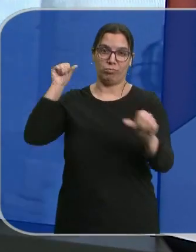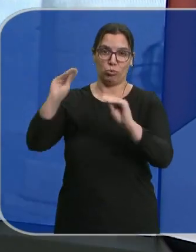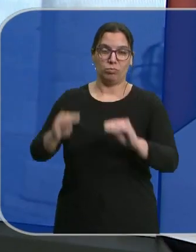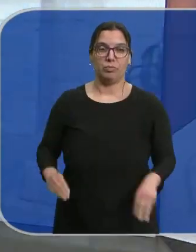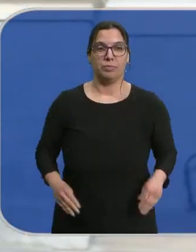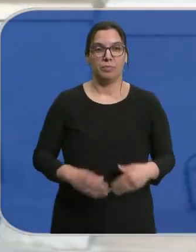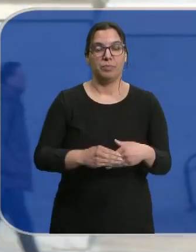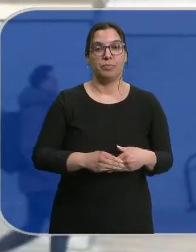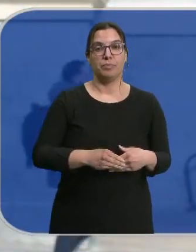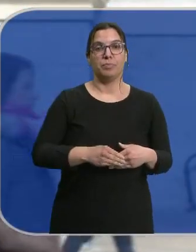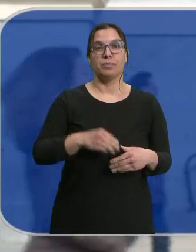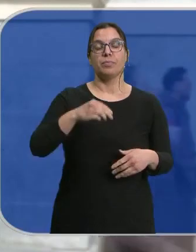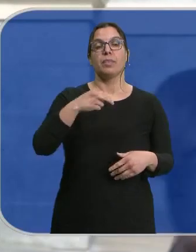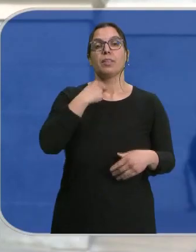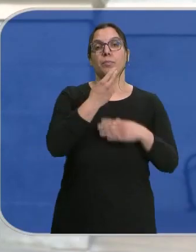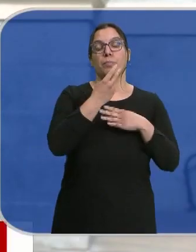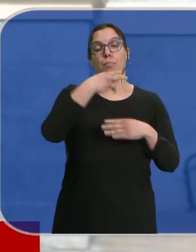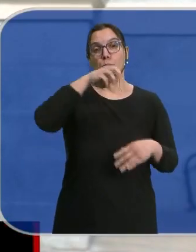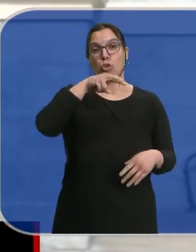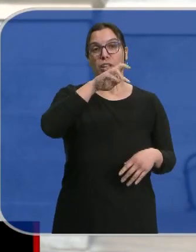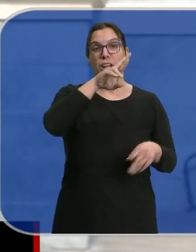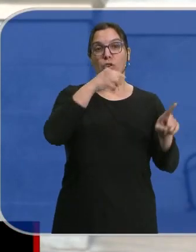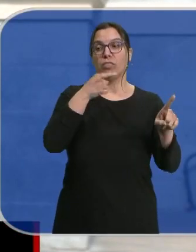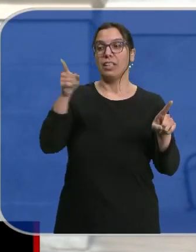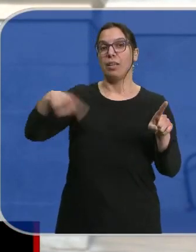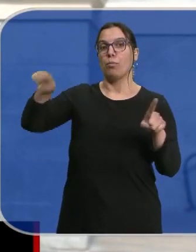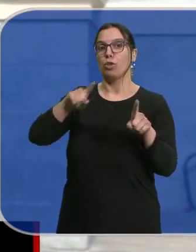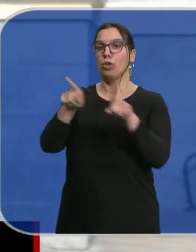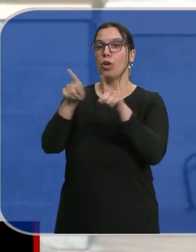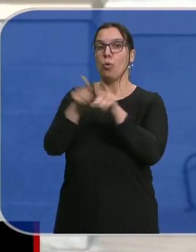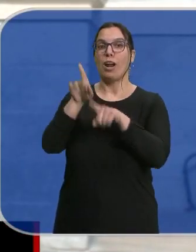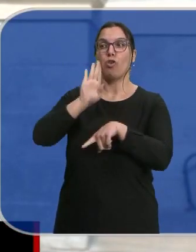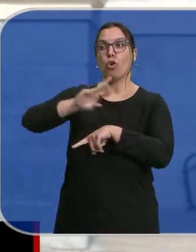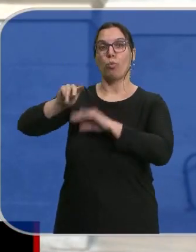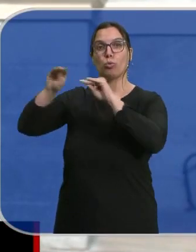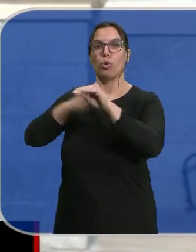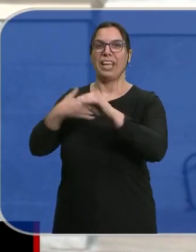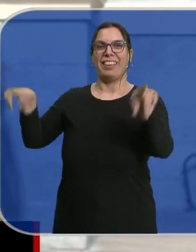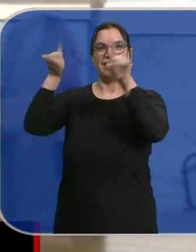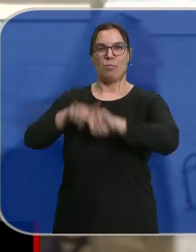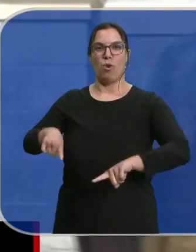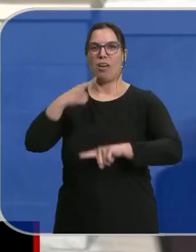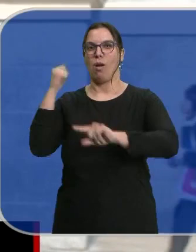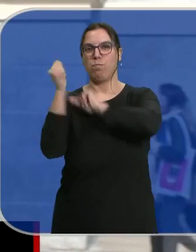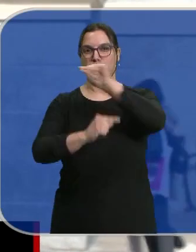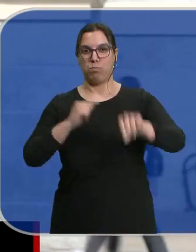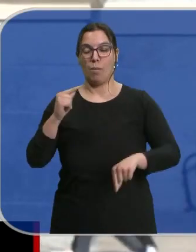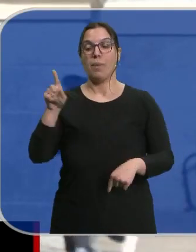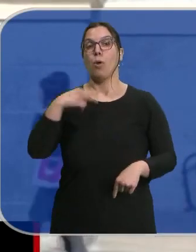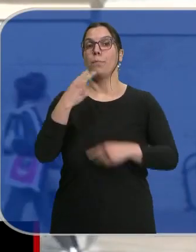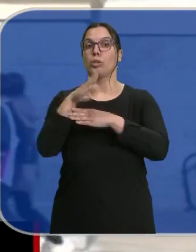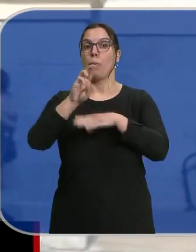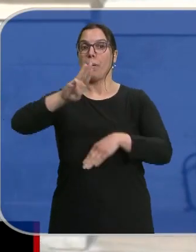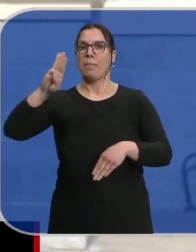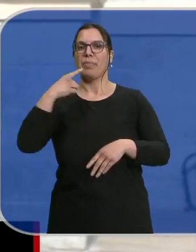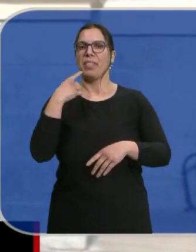Sí, María Jesús Montero acusa a los populares de hipertrofiar la situación para tapar sus propias corrupciones, mientras que Cuca Gamarra pide llegar hasta el